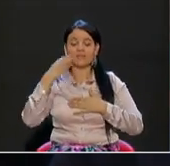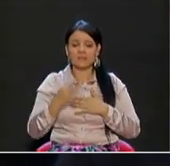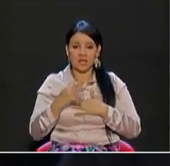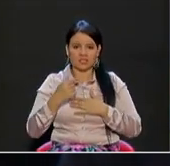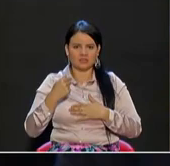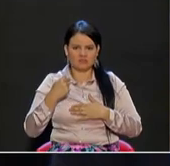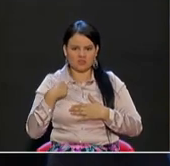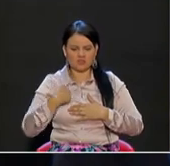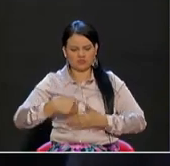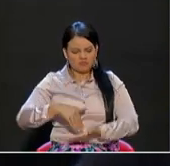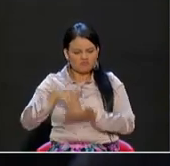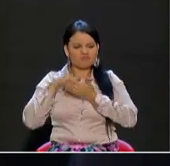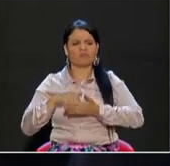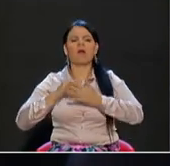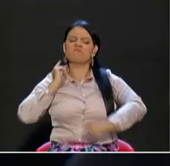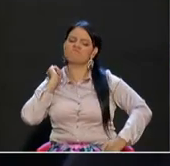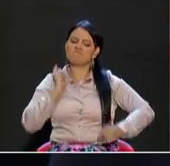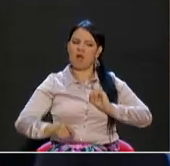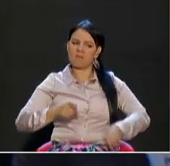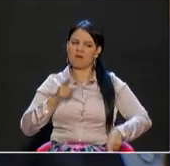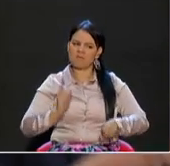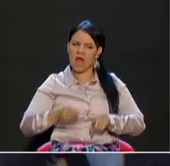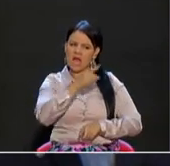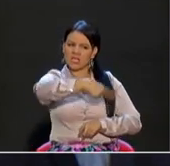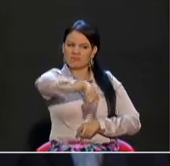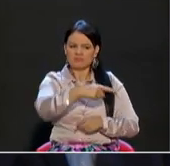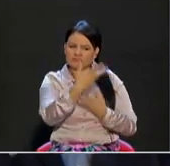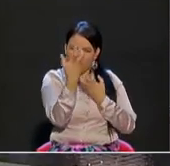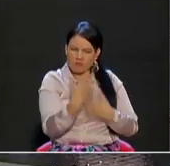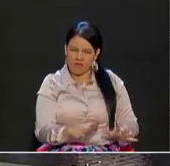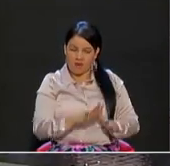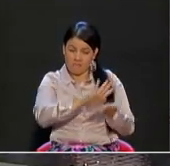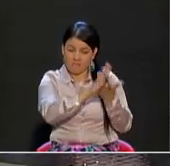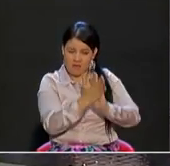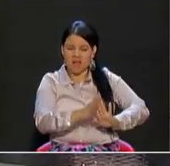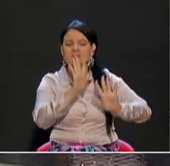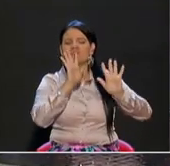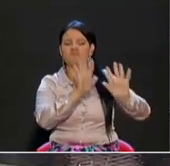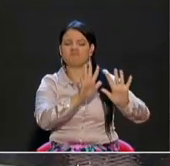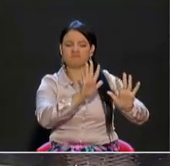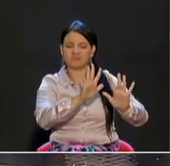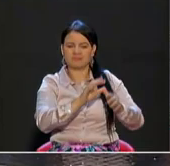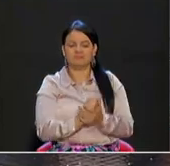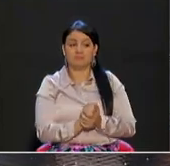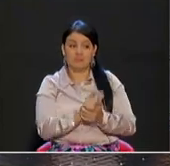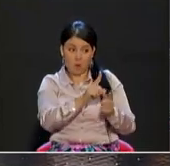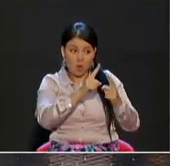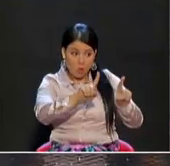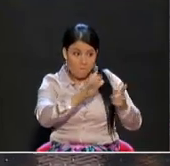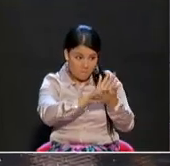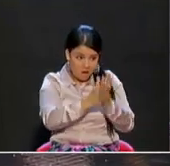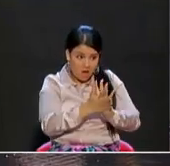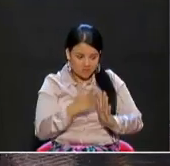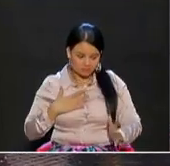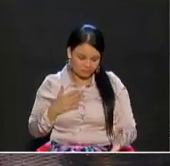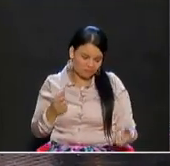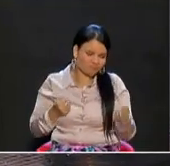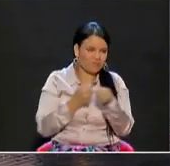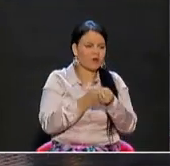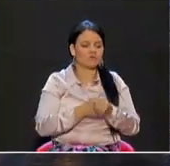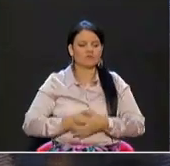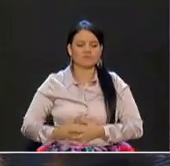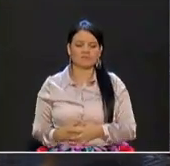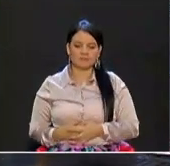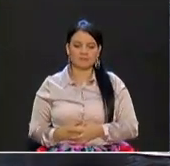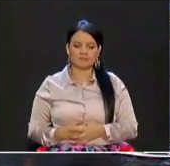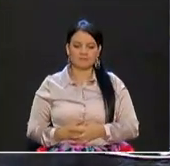mucha autoridad y que los que consideren quieran estar en la paz van a tener una mano amiga candidato mauricio todo